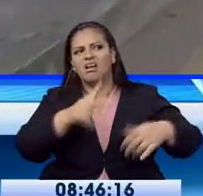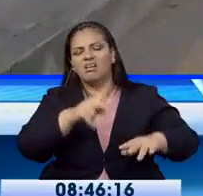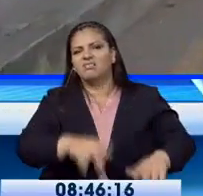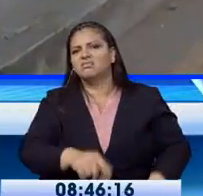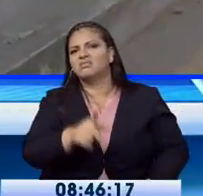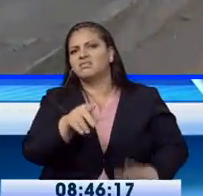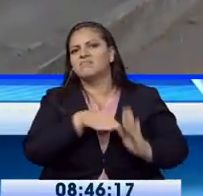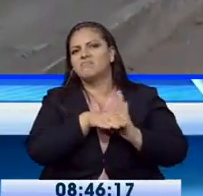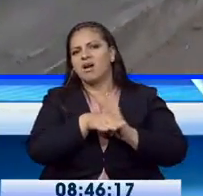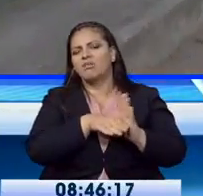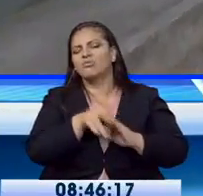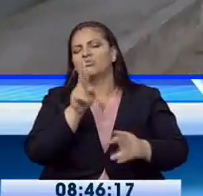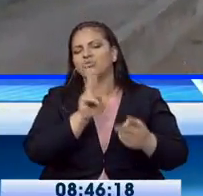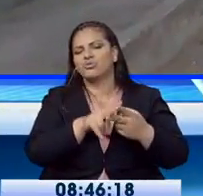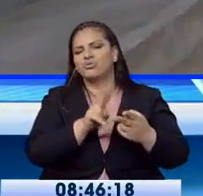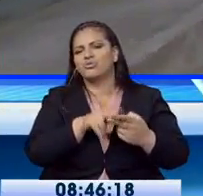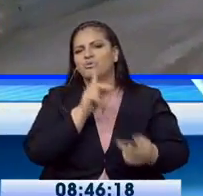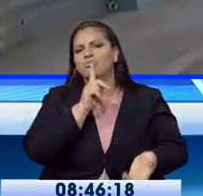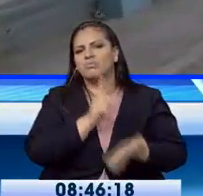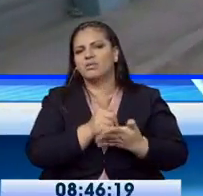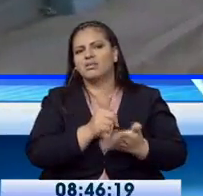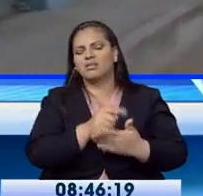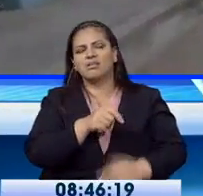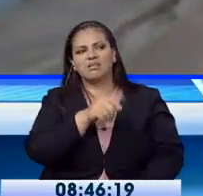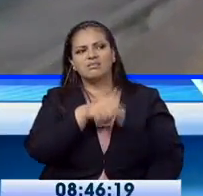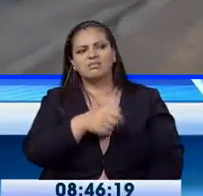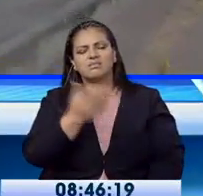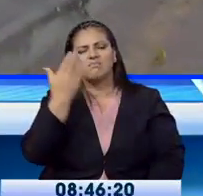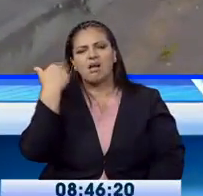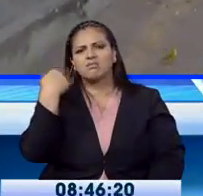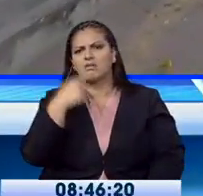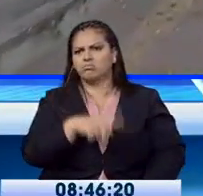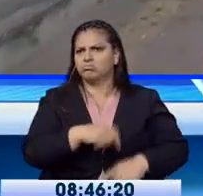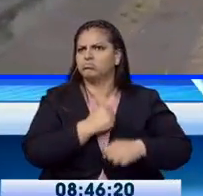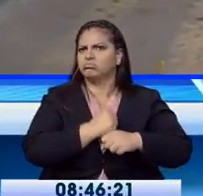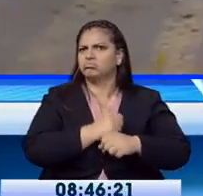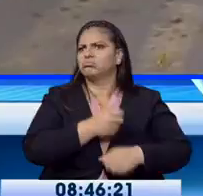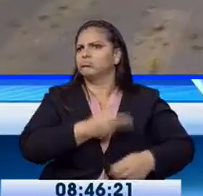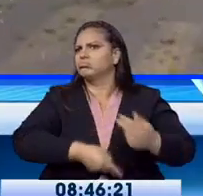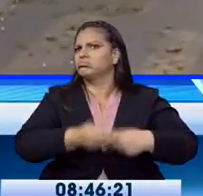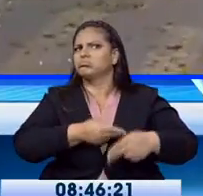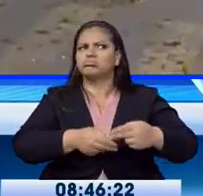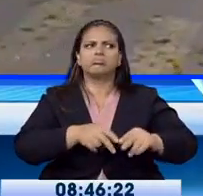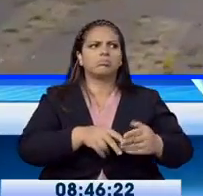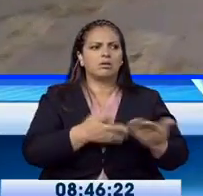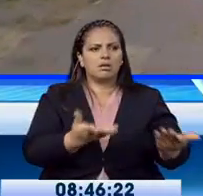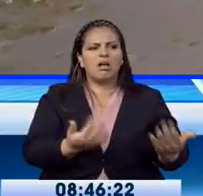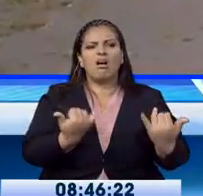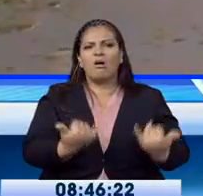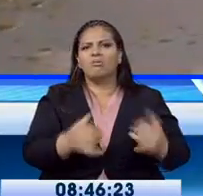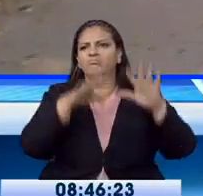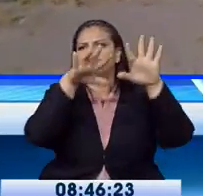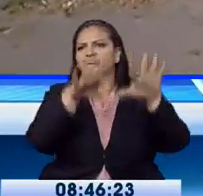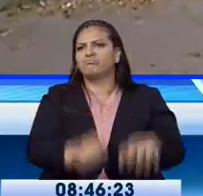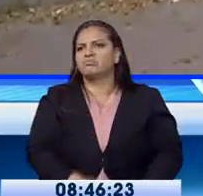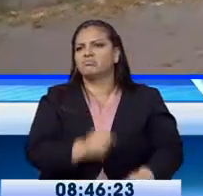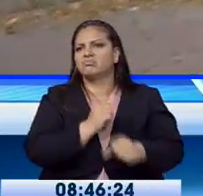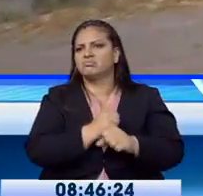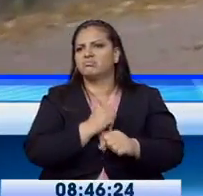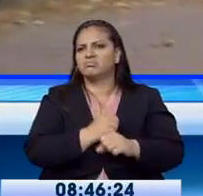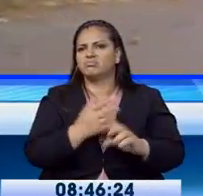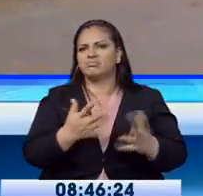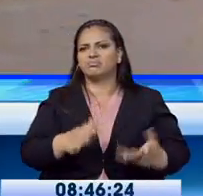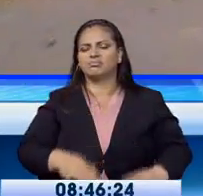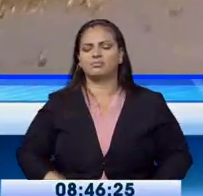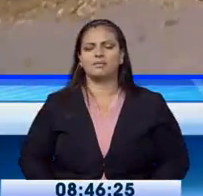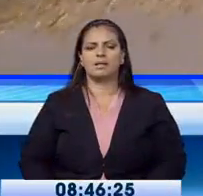bien eso está desocupada 200 hace hace algún tiempo entonces pedimos por favor a venir puerto limpio jorges podría